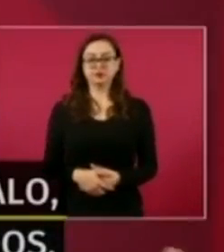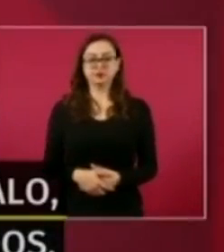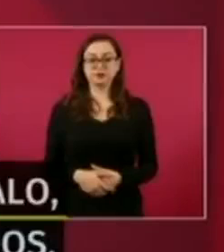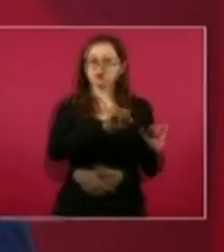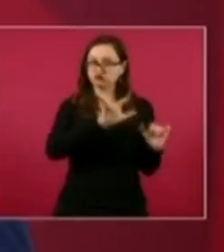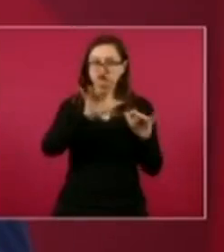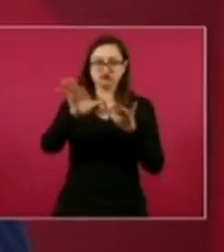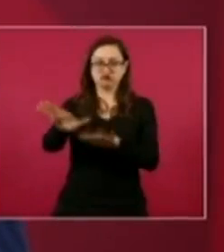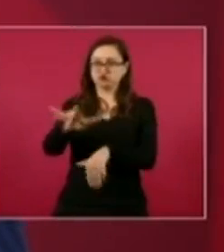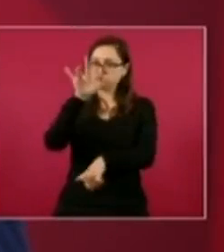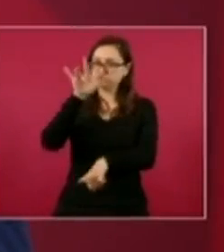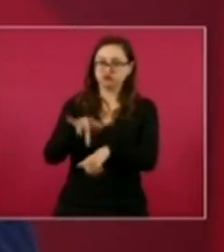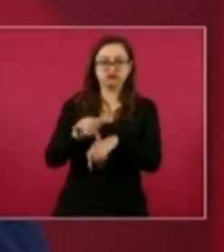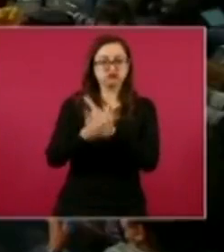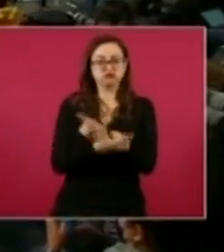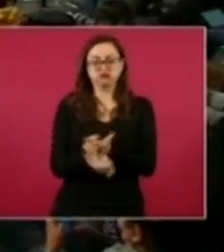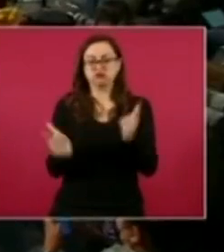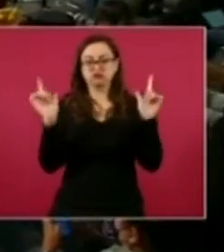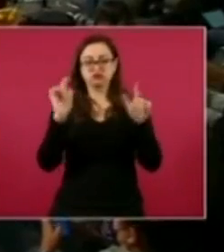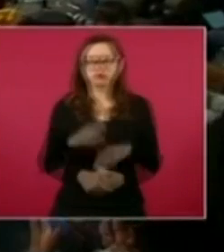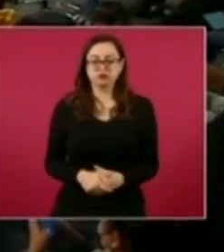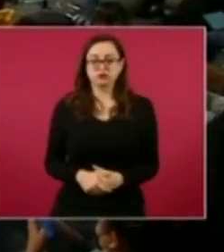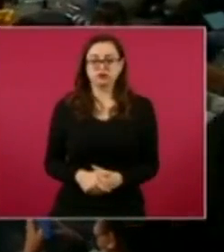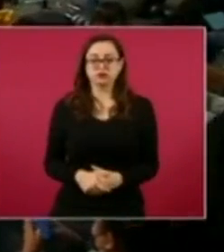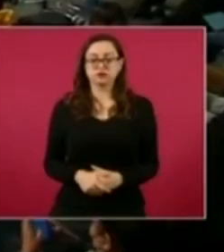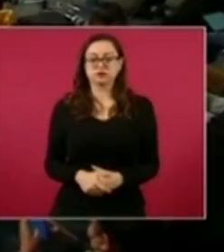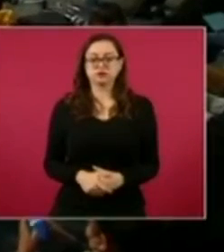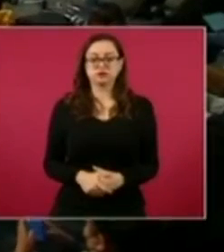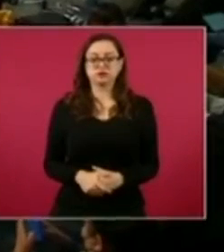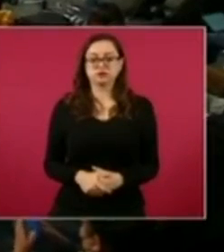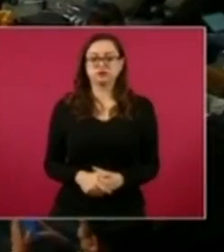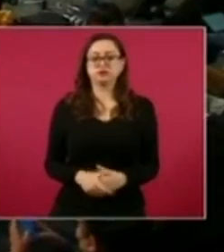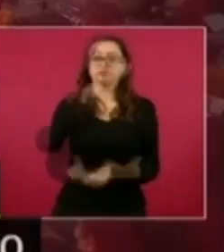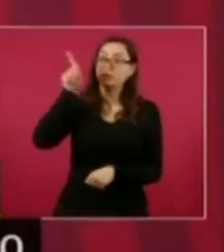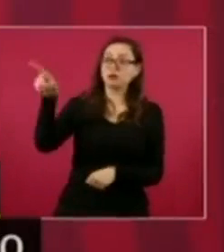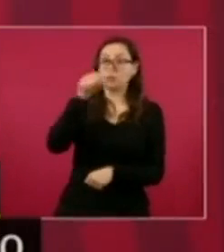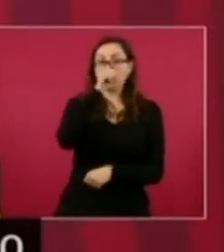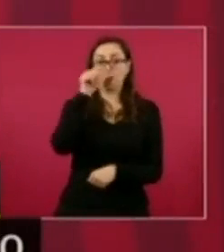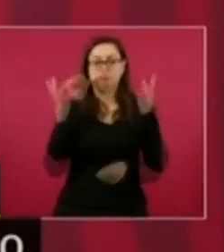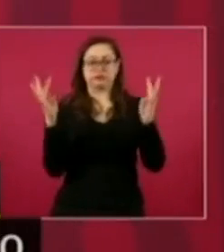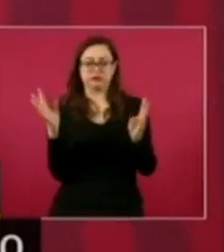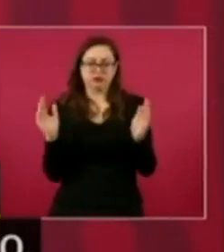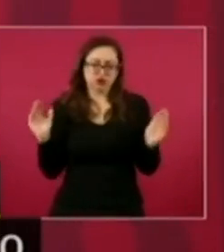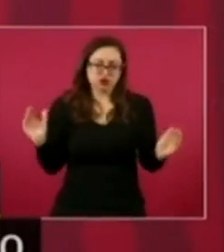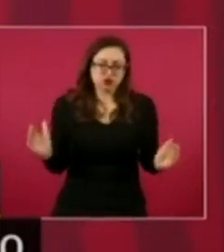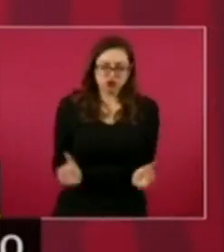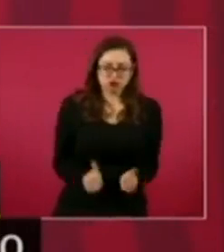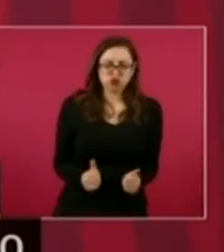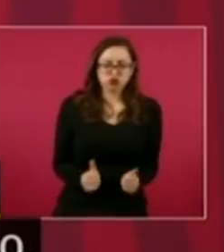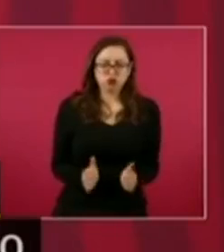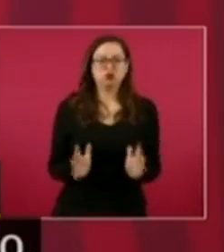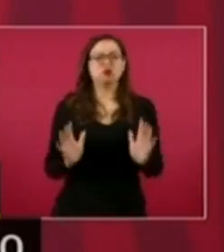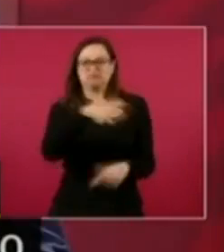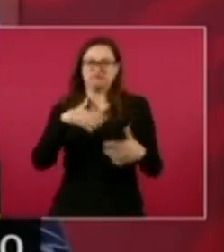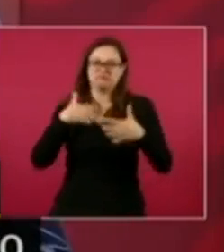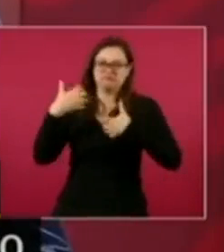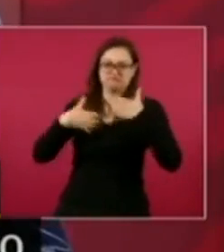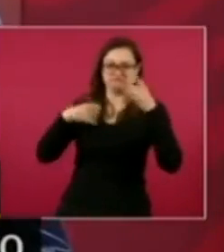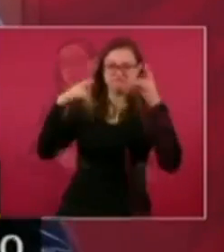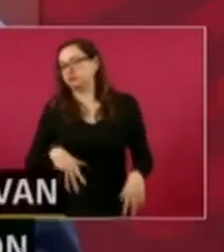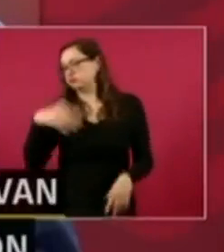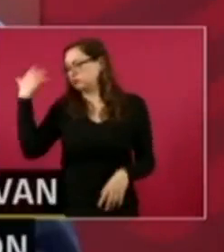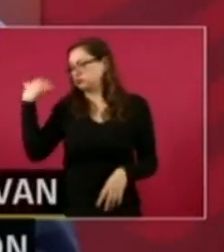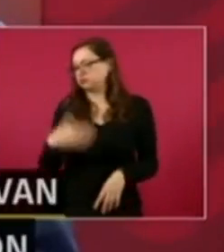de todos, el hemiciclo a Juárez tiene menos espacio y además no quiero que hagan enojar